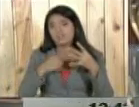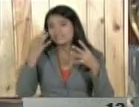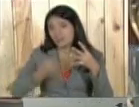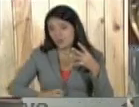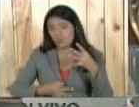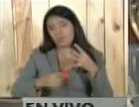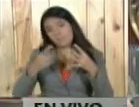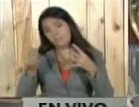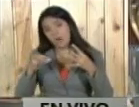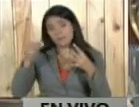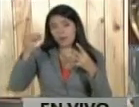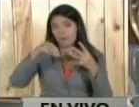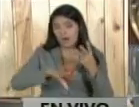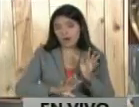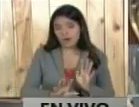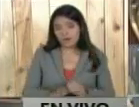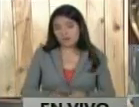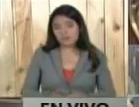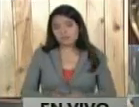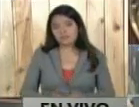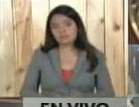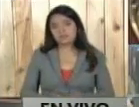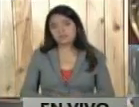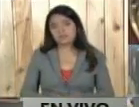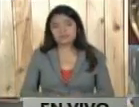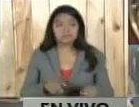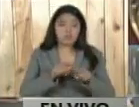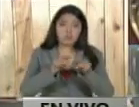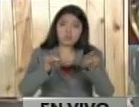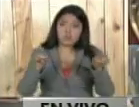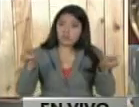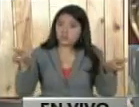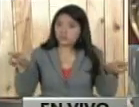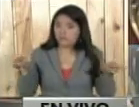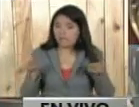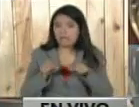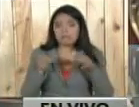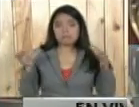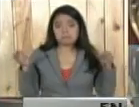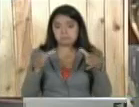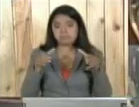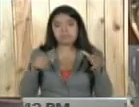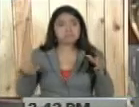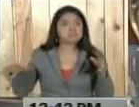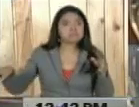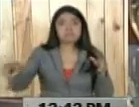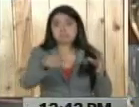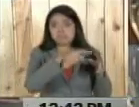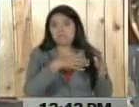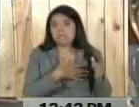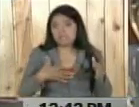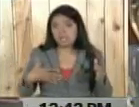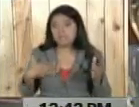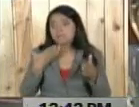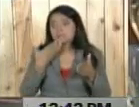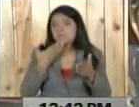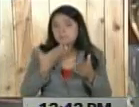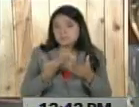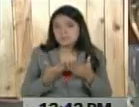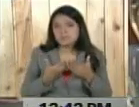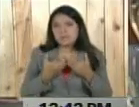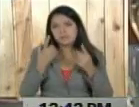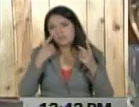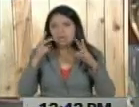más, con el criterio que ustedes a bien deseen tomar en sus